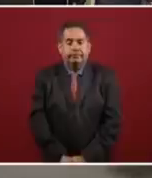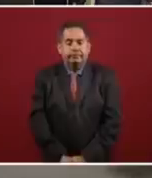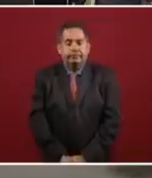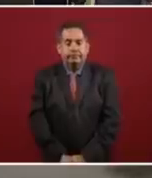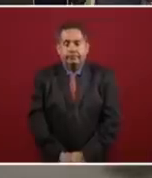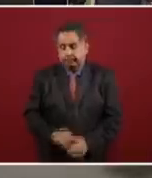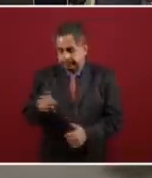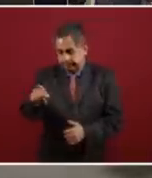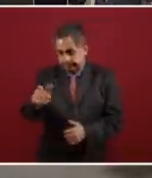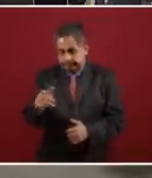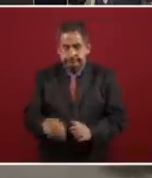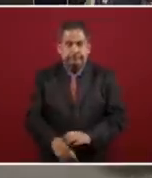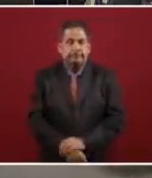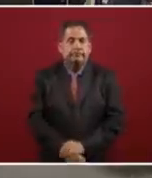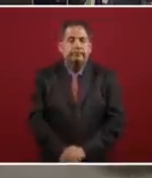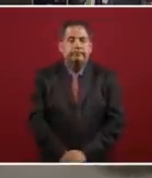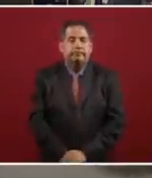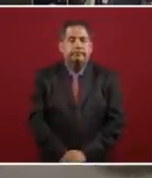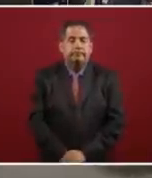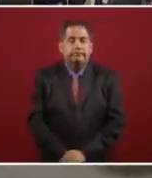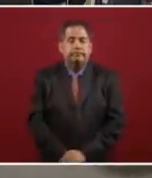A ver.